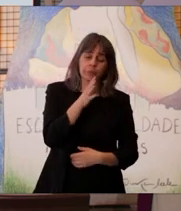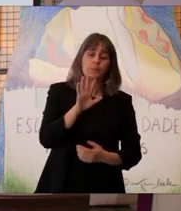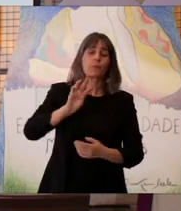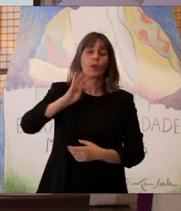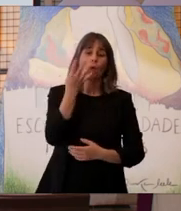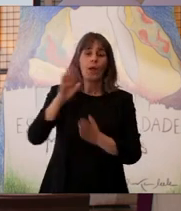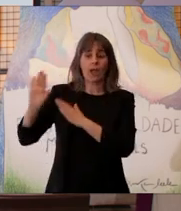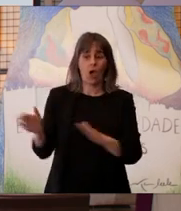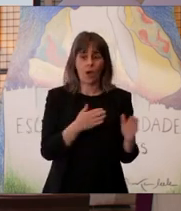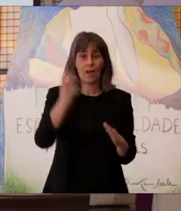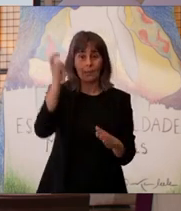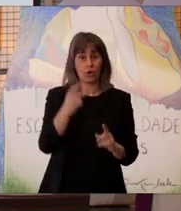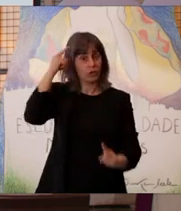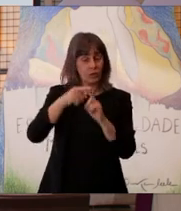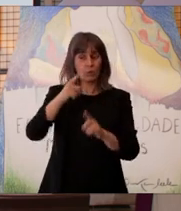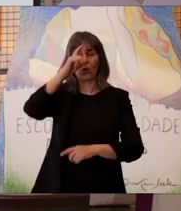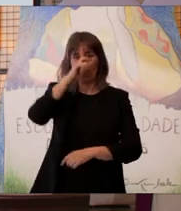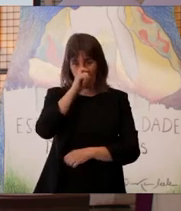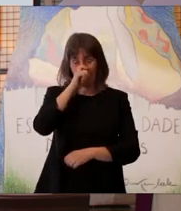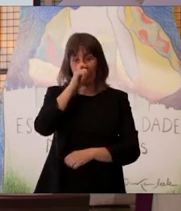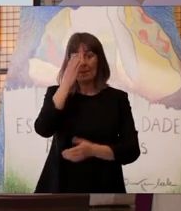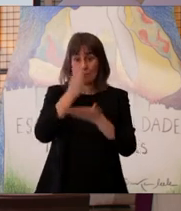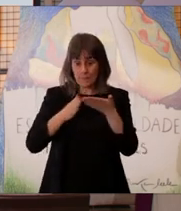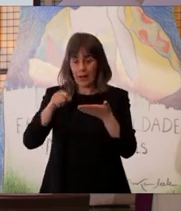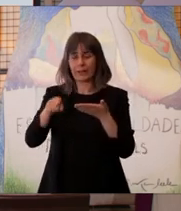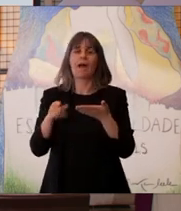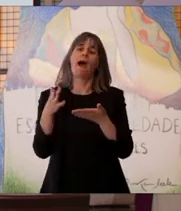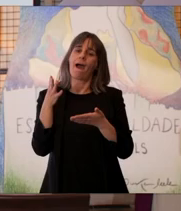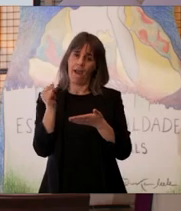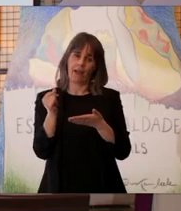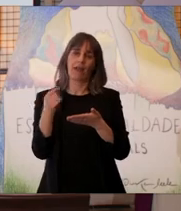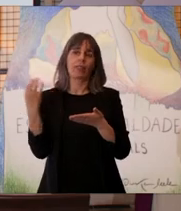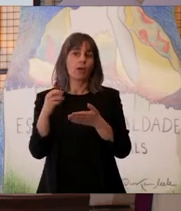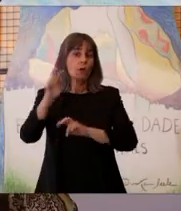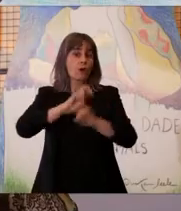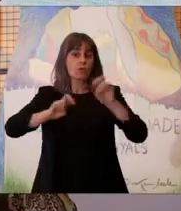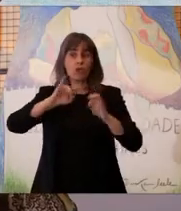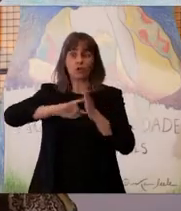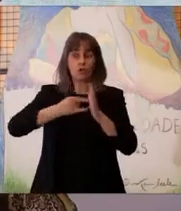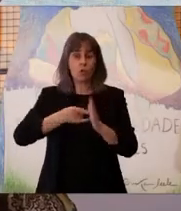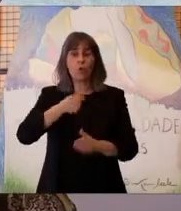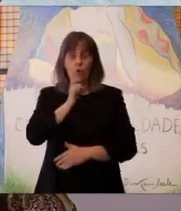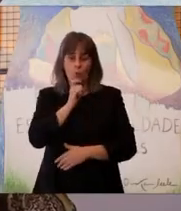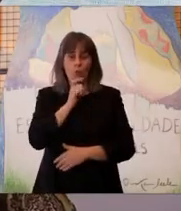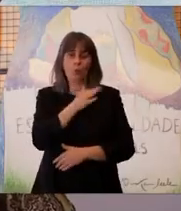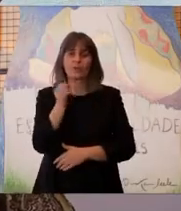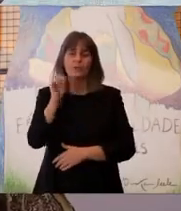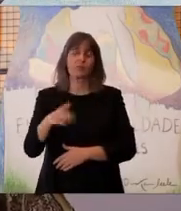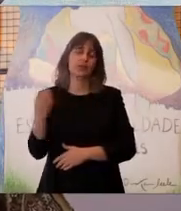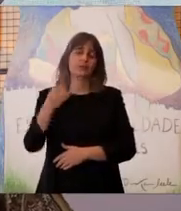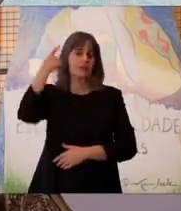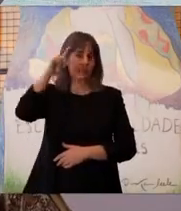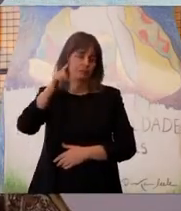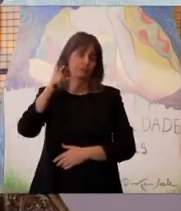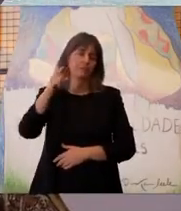que esa parte existe que esa parte no solo hay que ver cómo se soluciona y que eso tenemos que ver cómo se soluciona